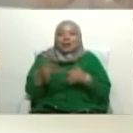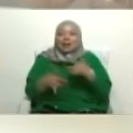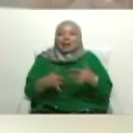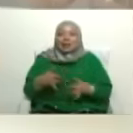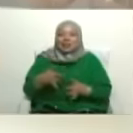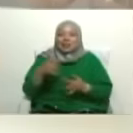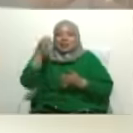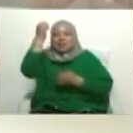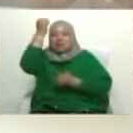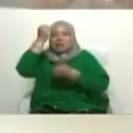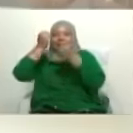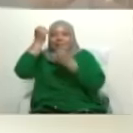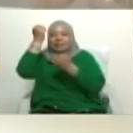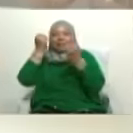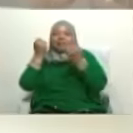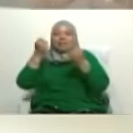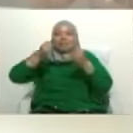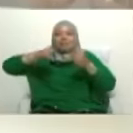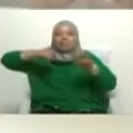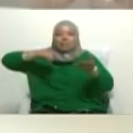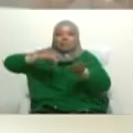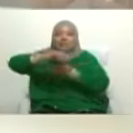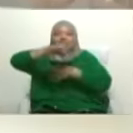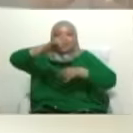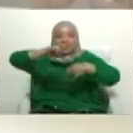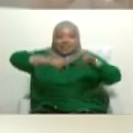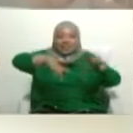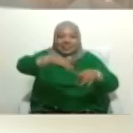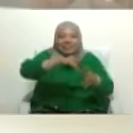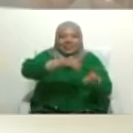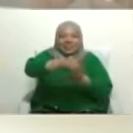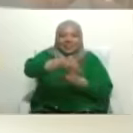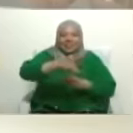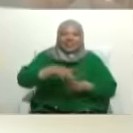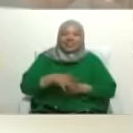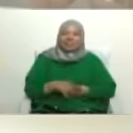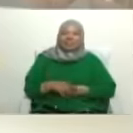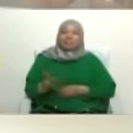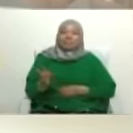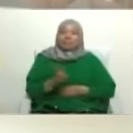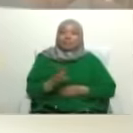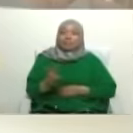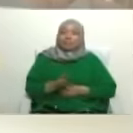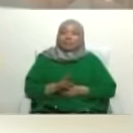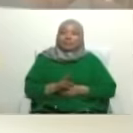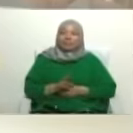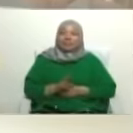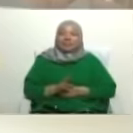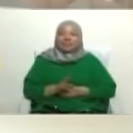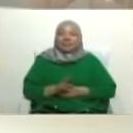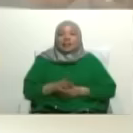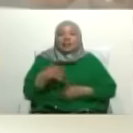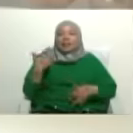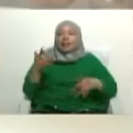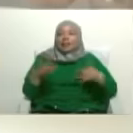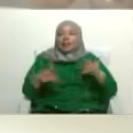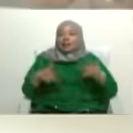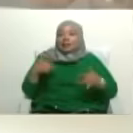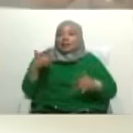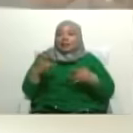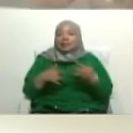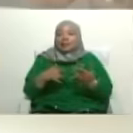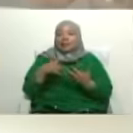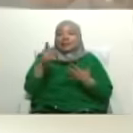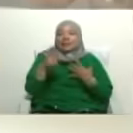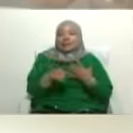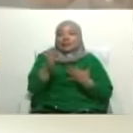terrorismo, de bombas para asesinar venezolanos y venezolanas, de acciones y